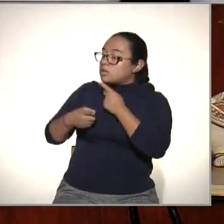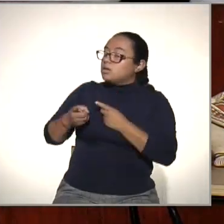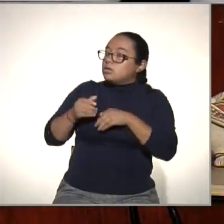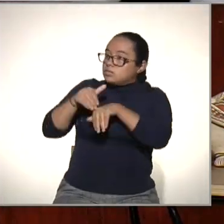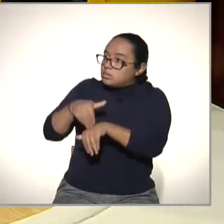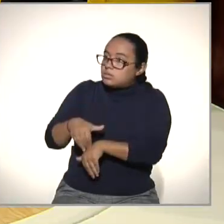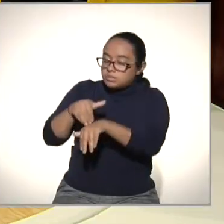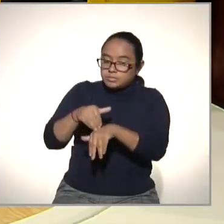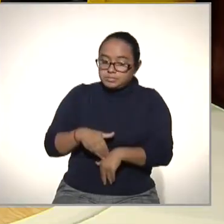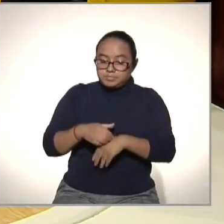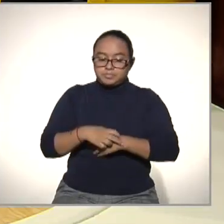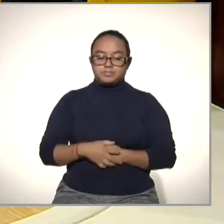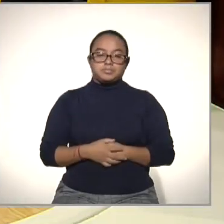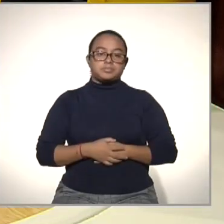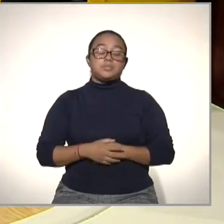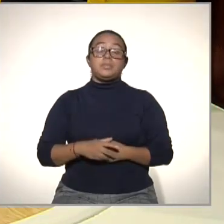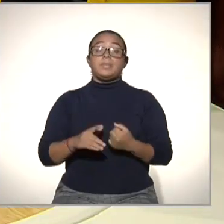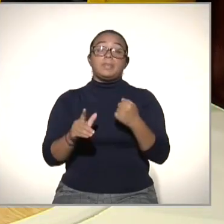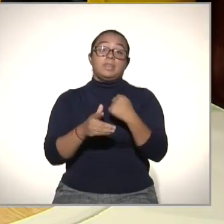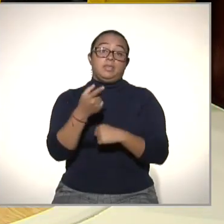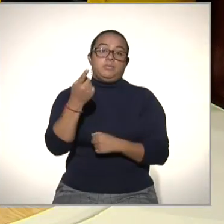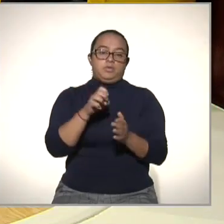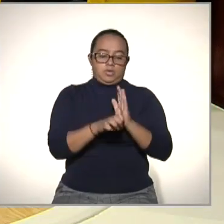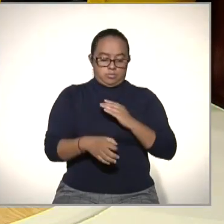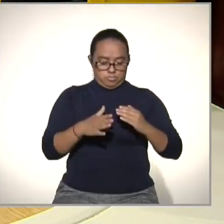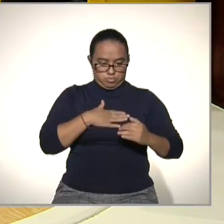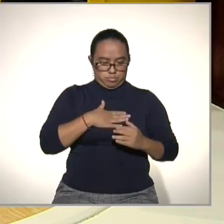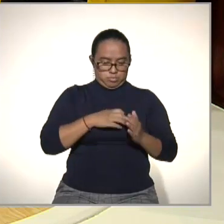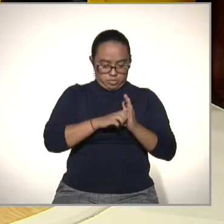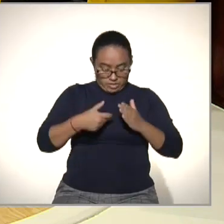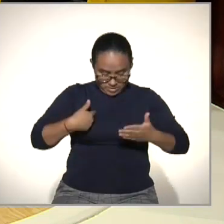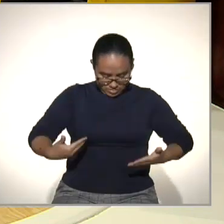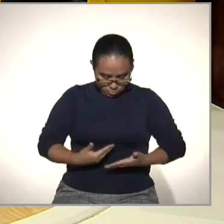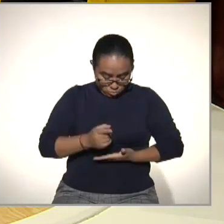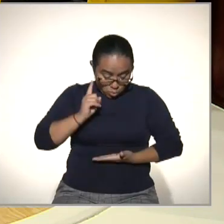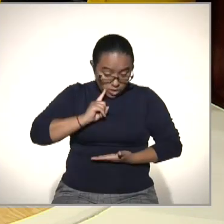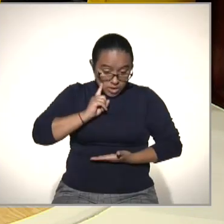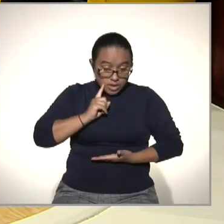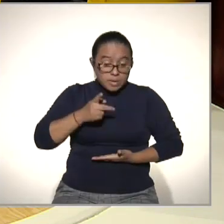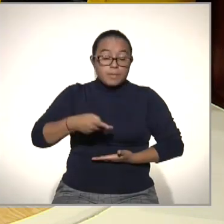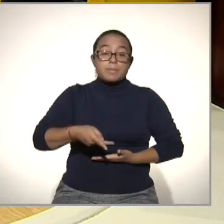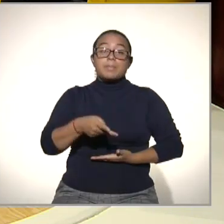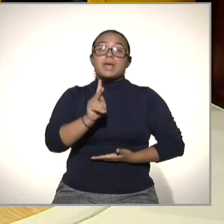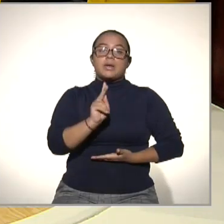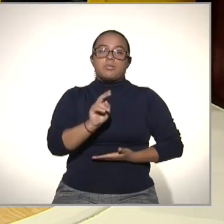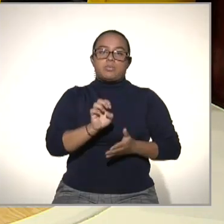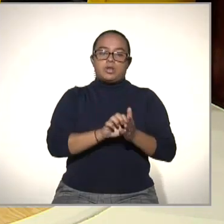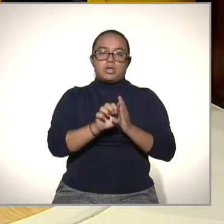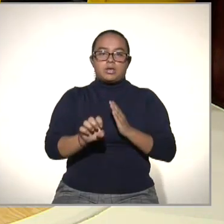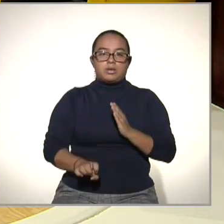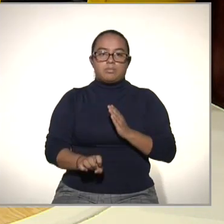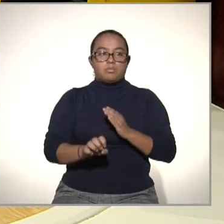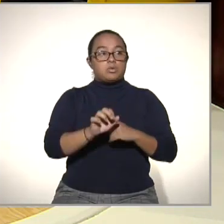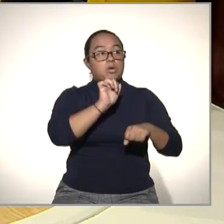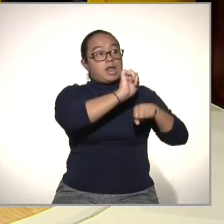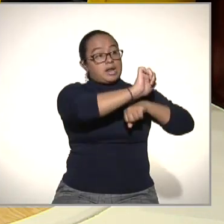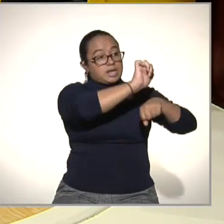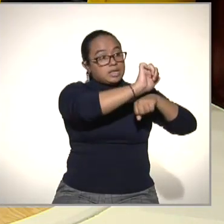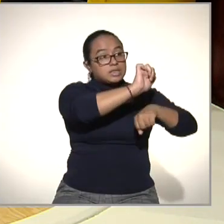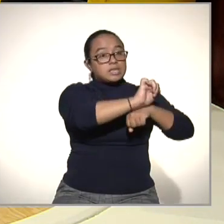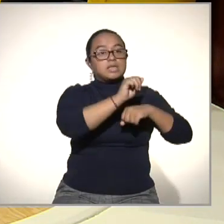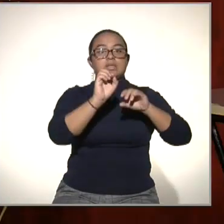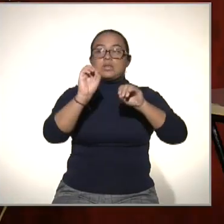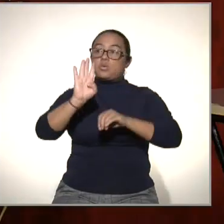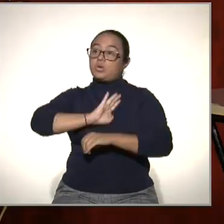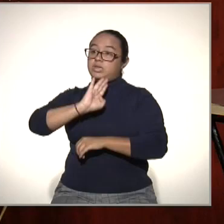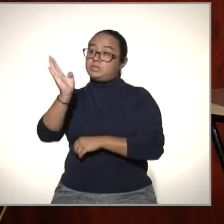una coconstrucción, o sea, porque mi ser femenino o mi ser mujer no es lo mismo que si yo hubiera nacido en Argentina o que si yo hubiera